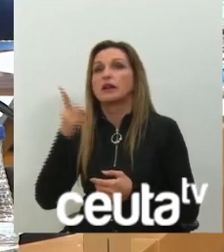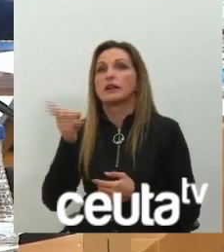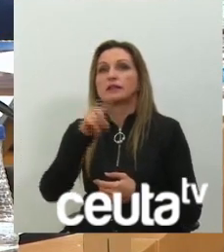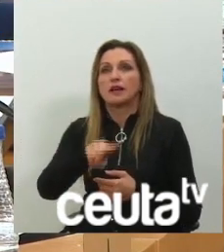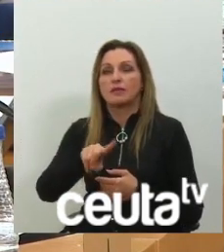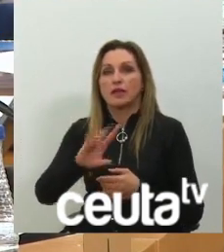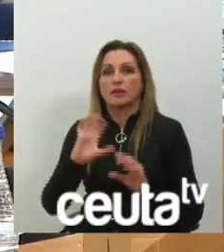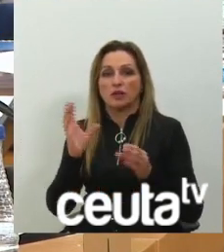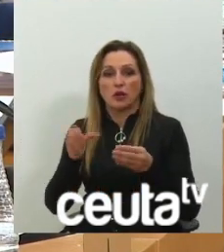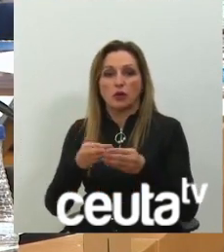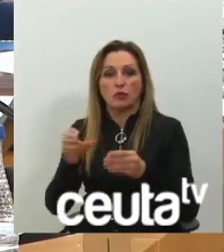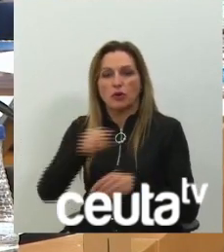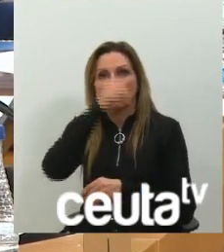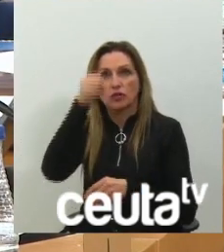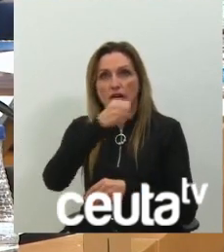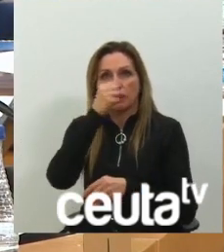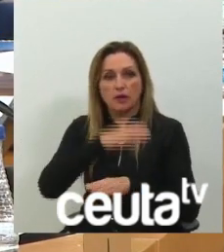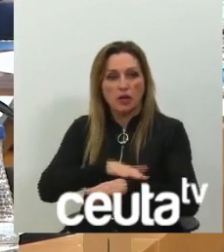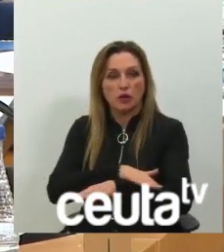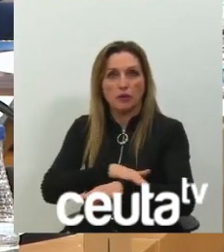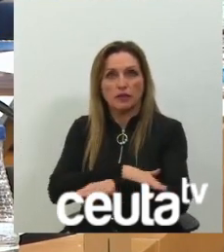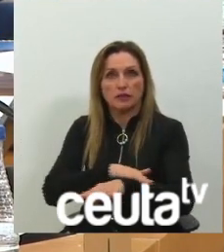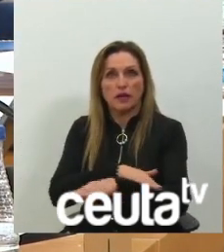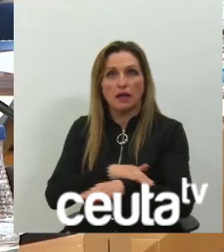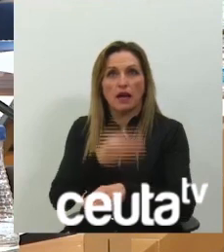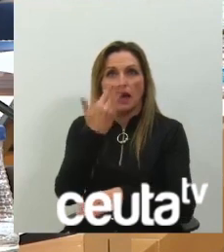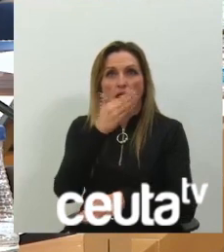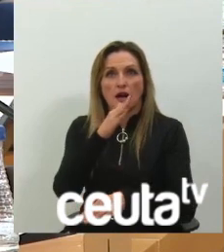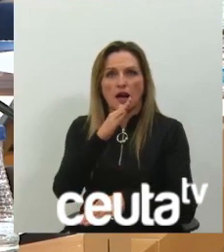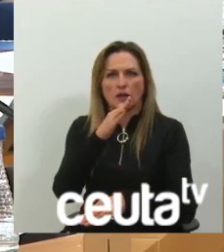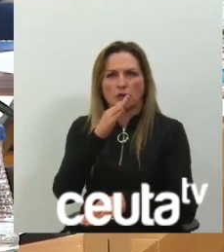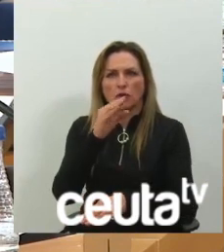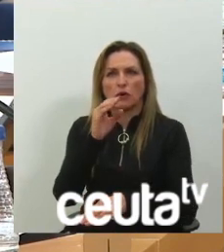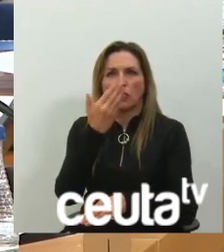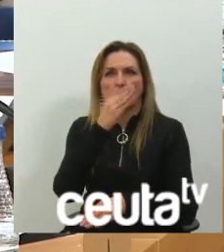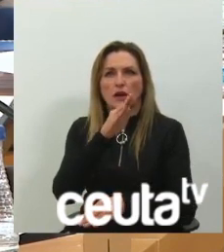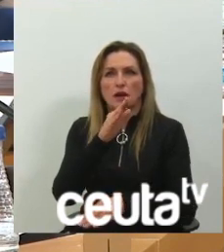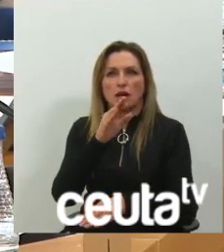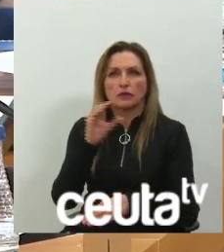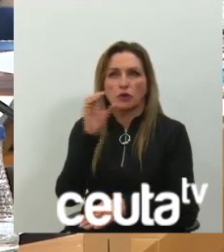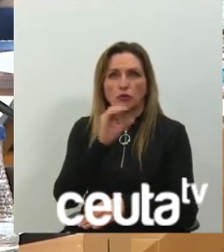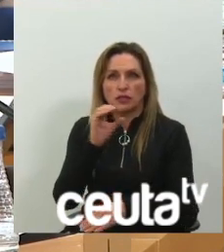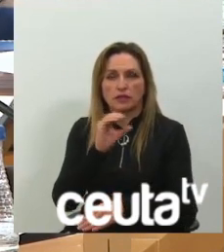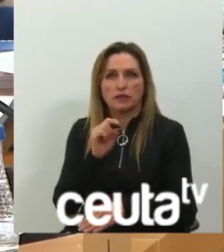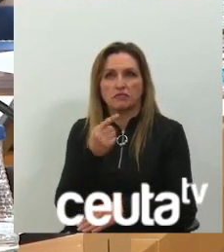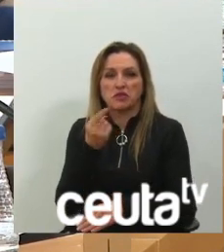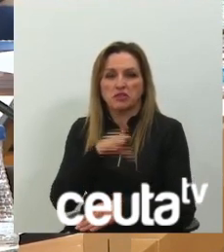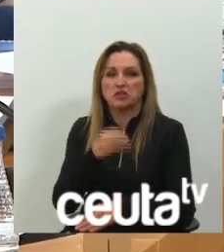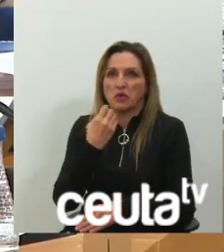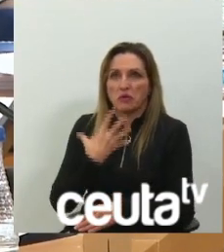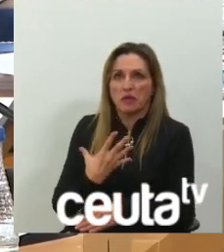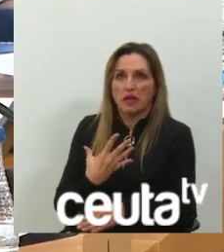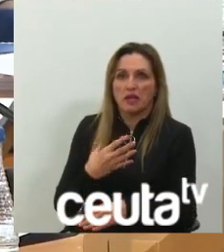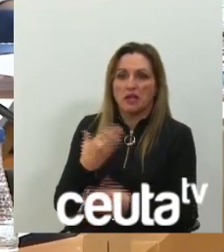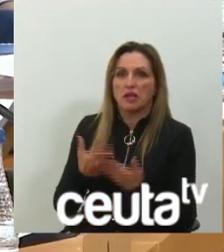socialismo y con ese gobierno narco comunista o no se quiera recordar antes pues nos viene bien que lo pida usted